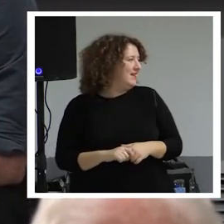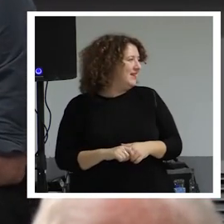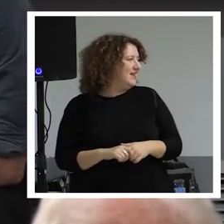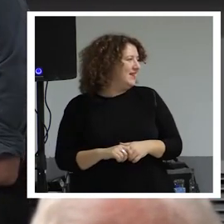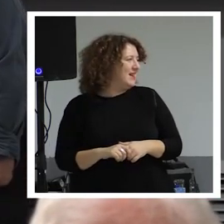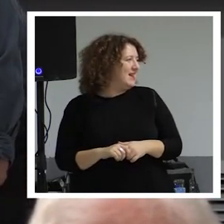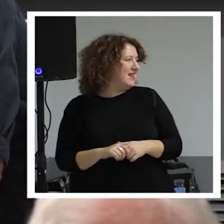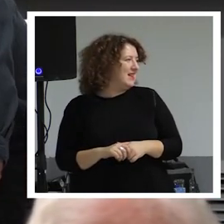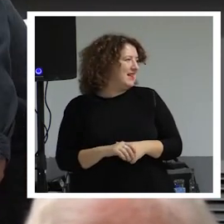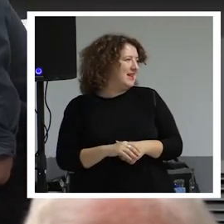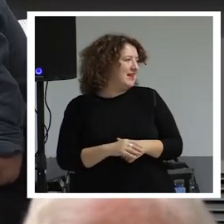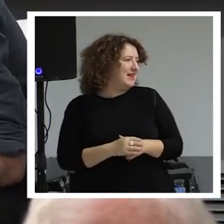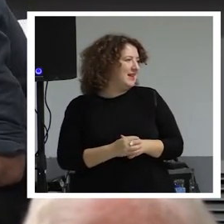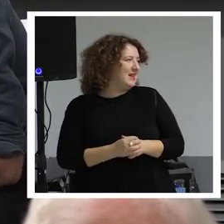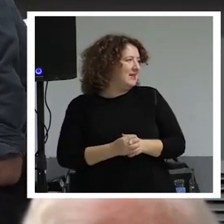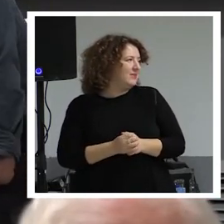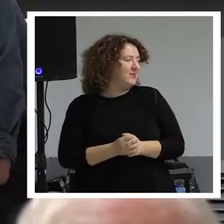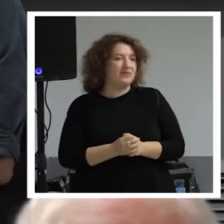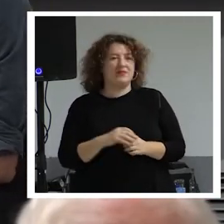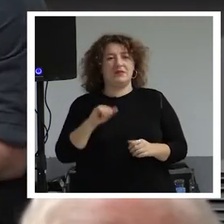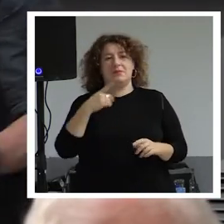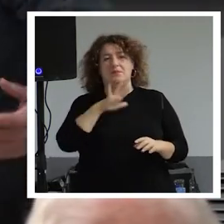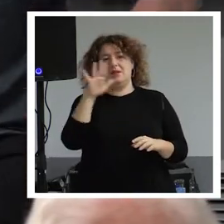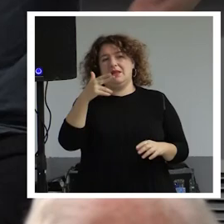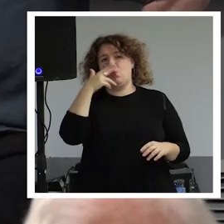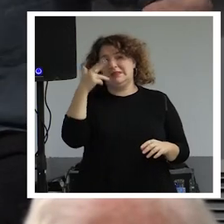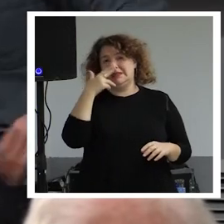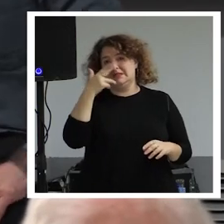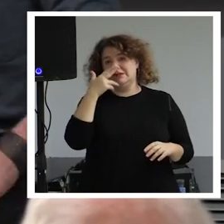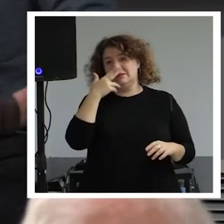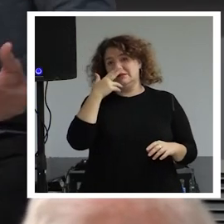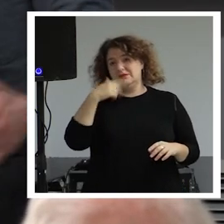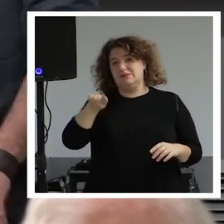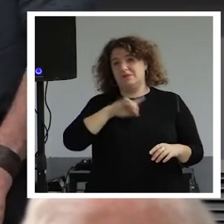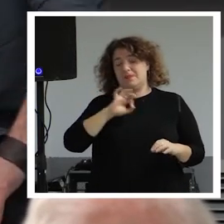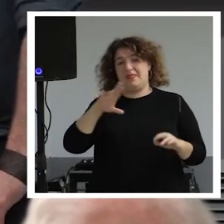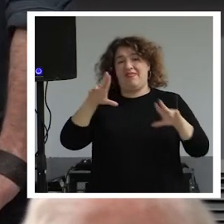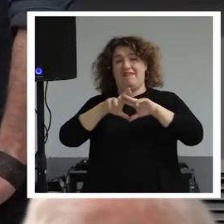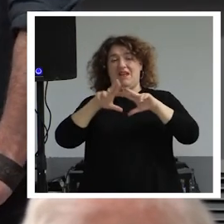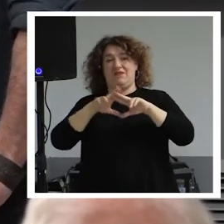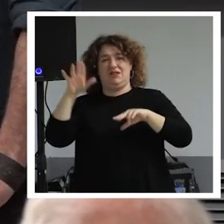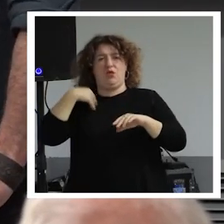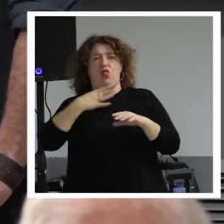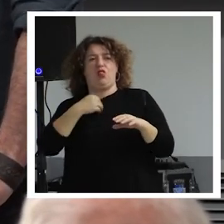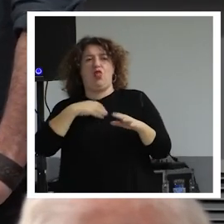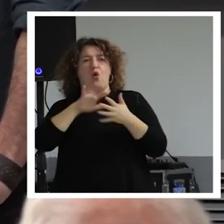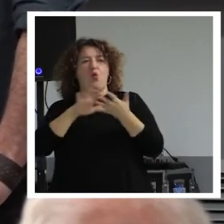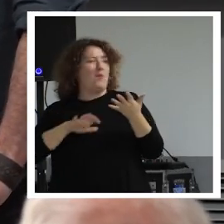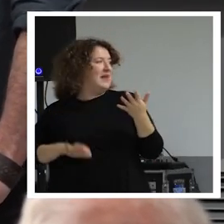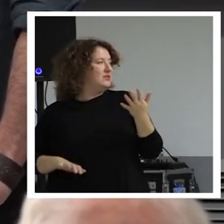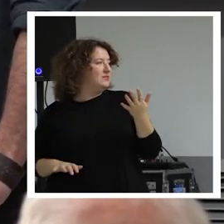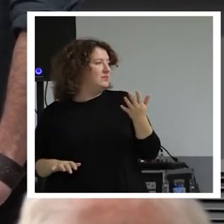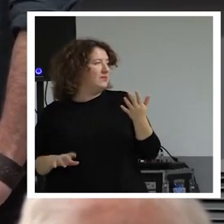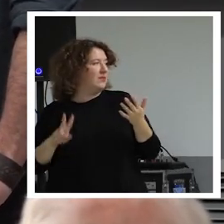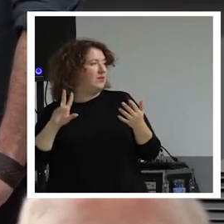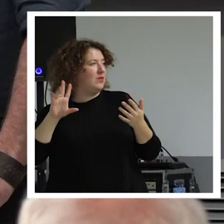no pero que no querían y pero lo tengo que hacerlo tampoco no se quiere levantar temprano en la mañana pero no le tenemos Mejor dicho Hay que